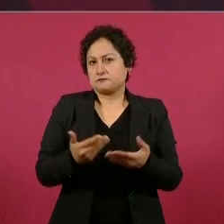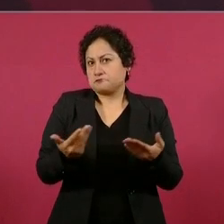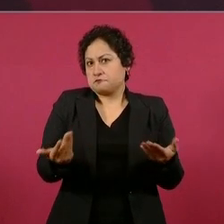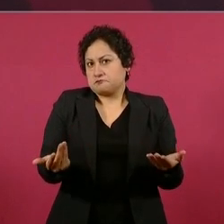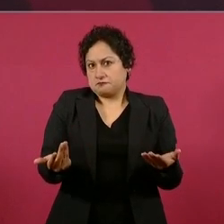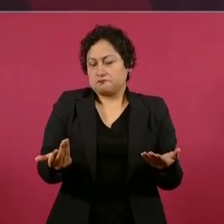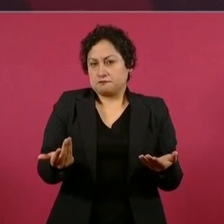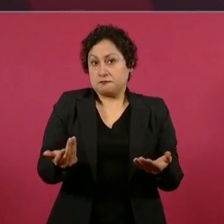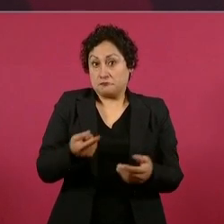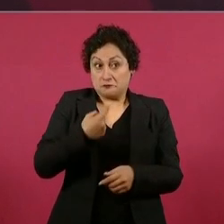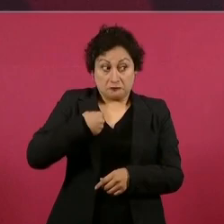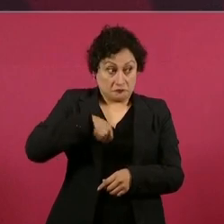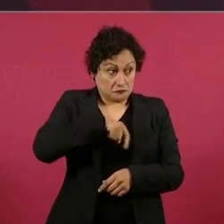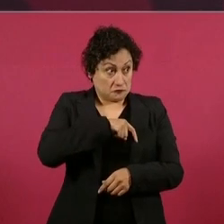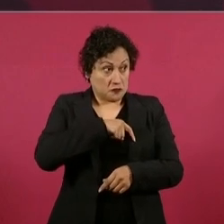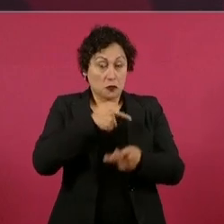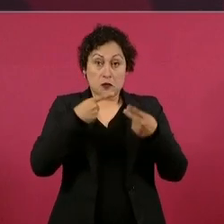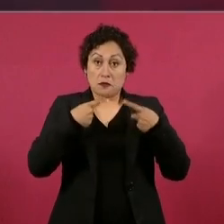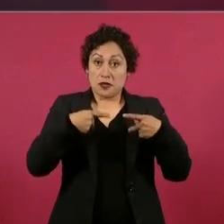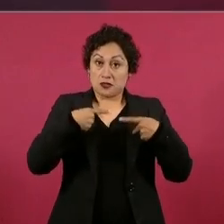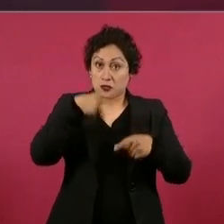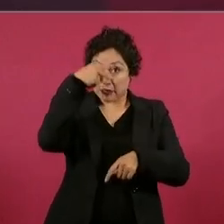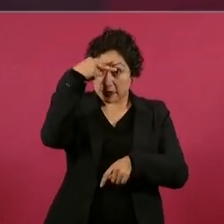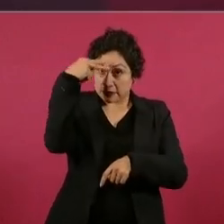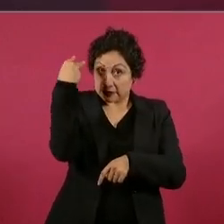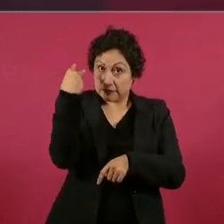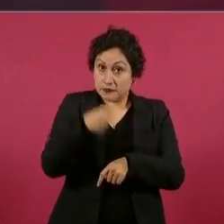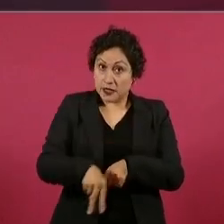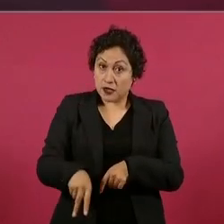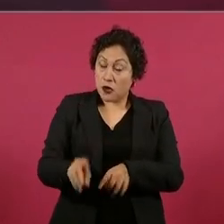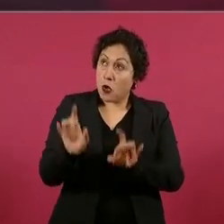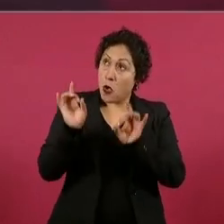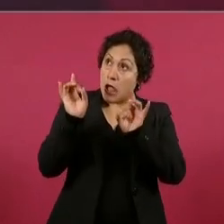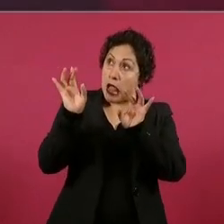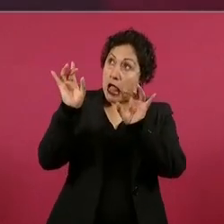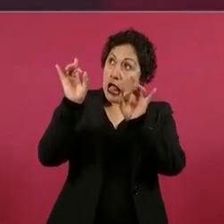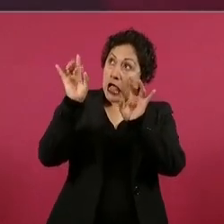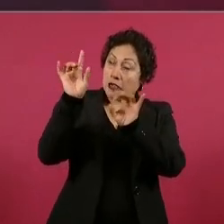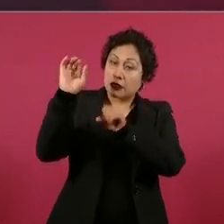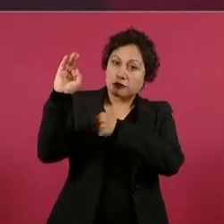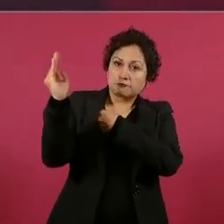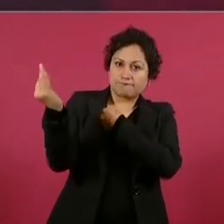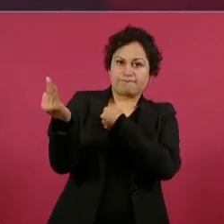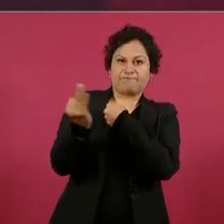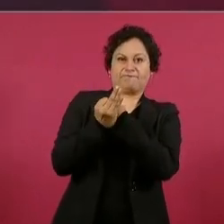protegidos, nuestro ángel de la guarda es el pueblo de México.